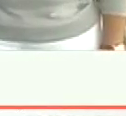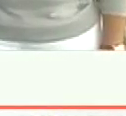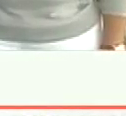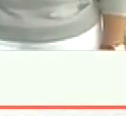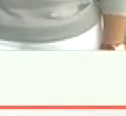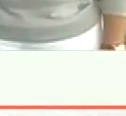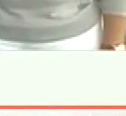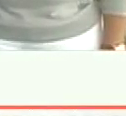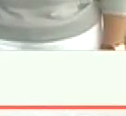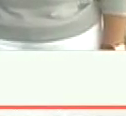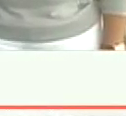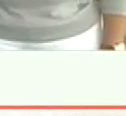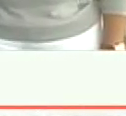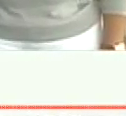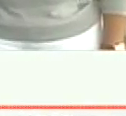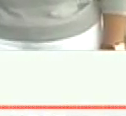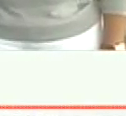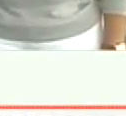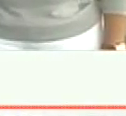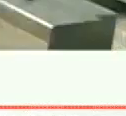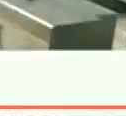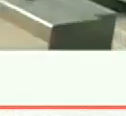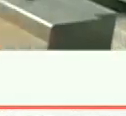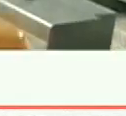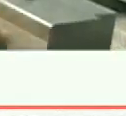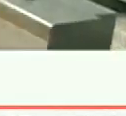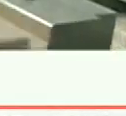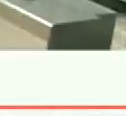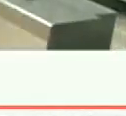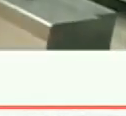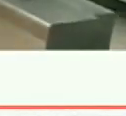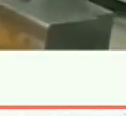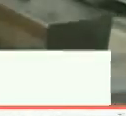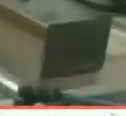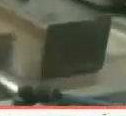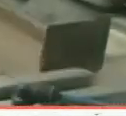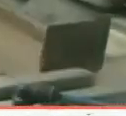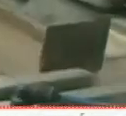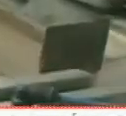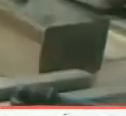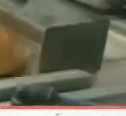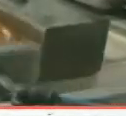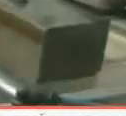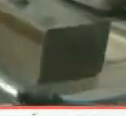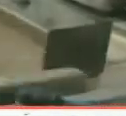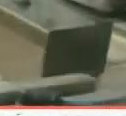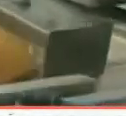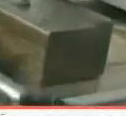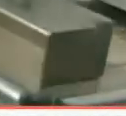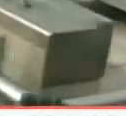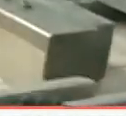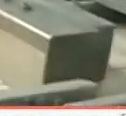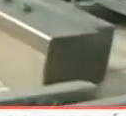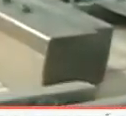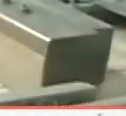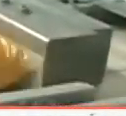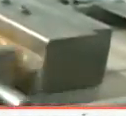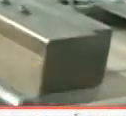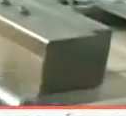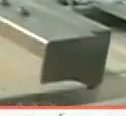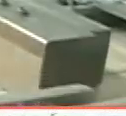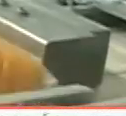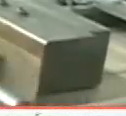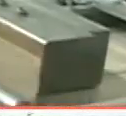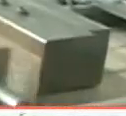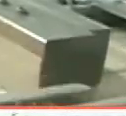es un conglomerado de tres plantas, de una alianza estratégica con Alimentos Occidente, una empresa que hizo una alianza con